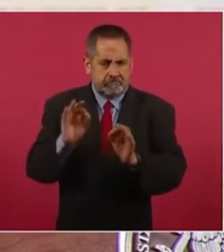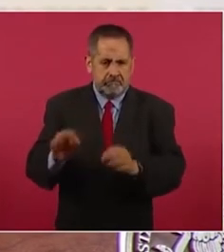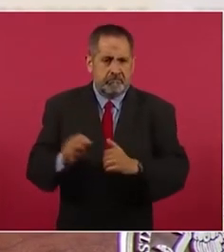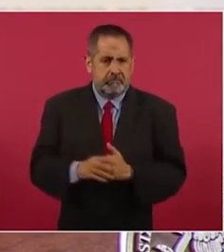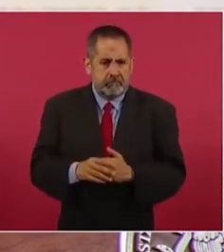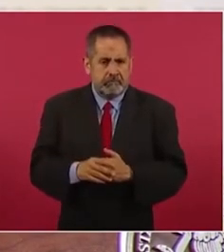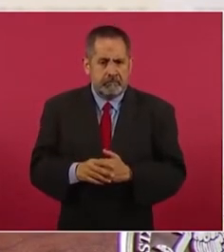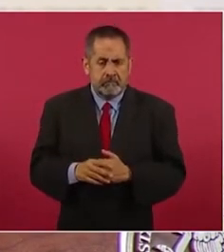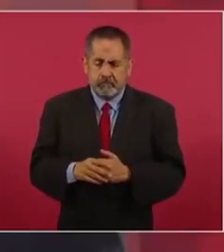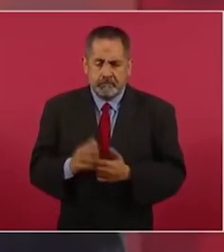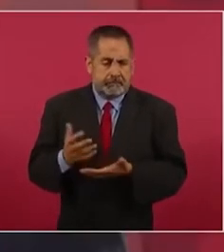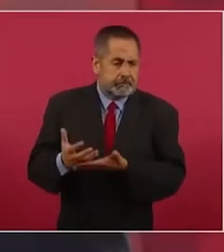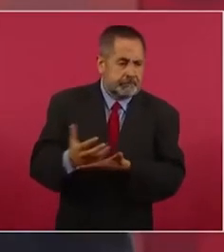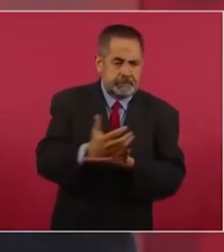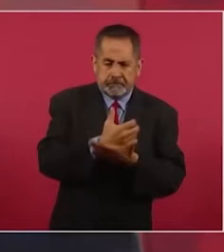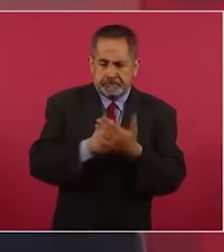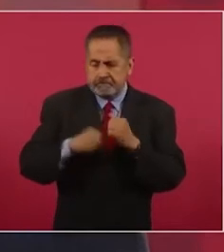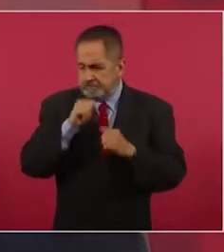los ingresos